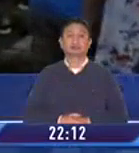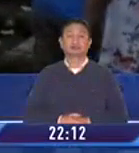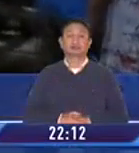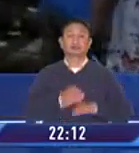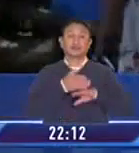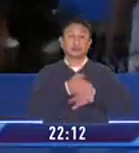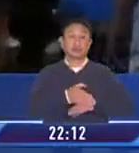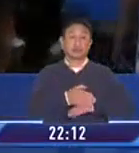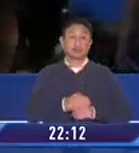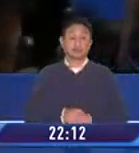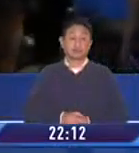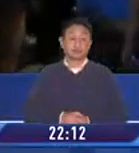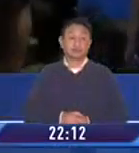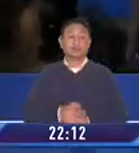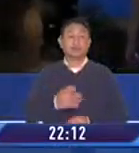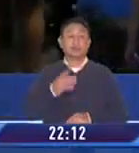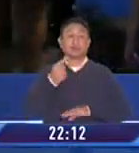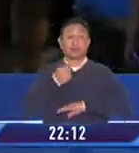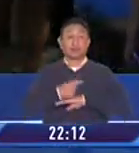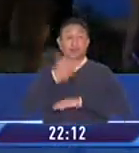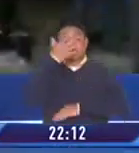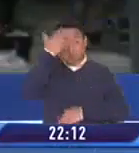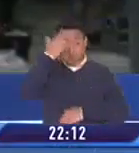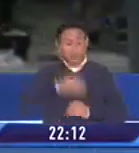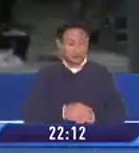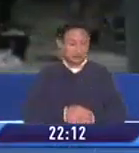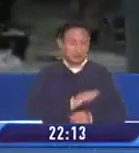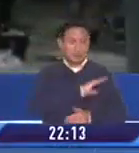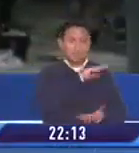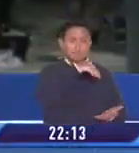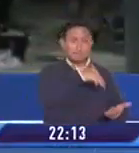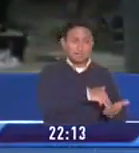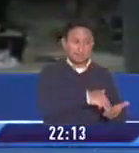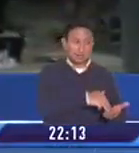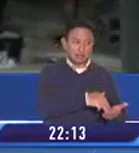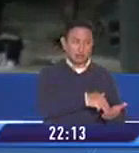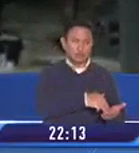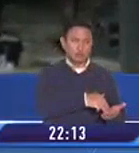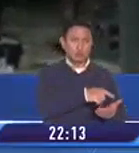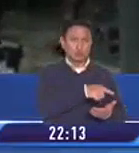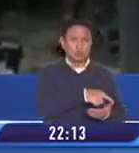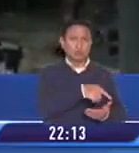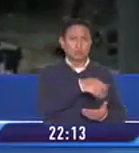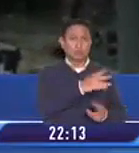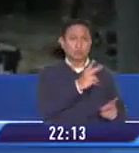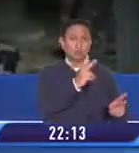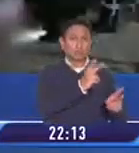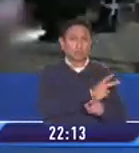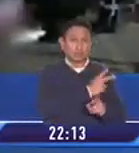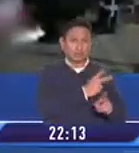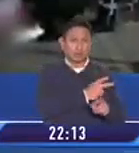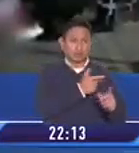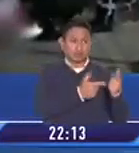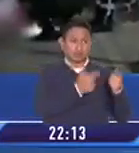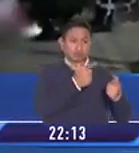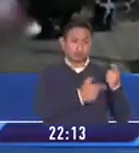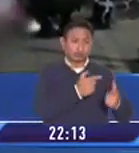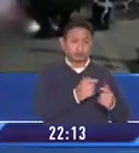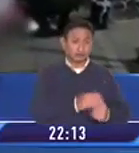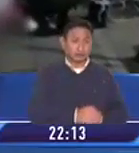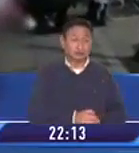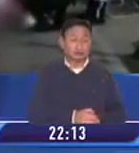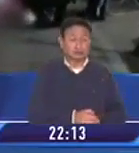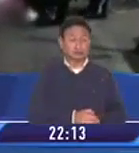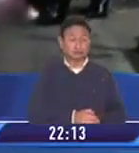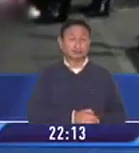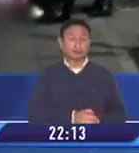Después de Guayas y Esmeraldas, Manabí es una de las provincias con el mayor índice de muertes